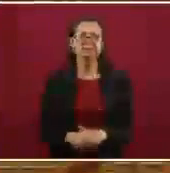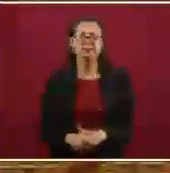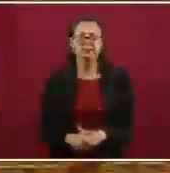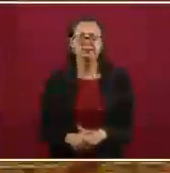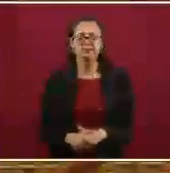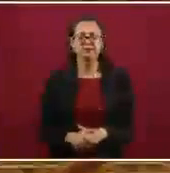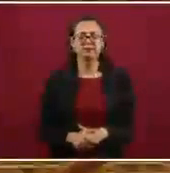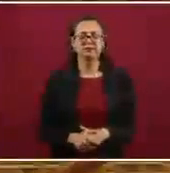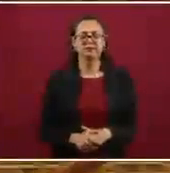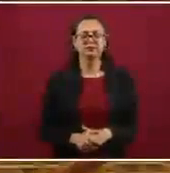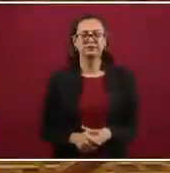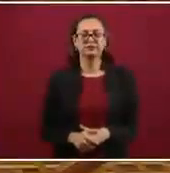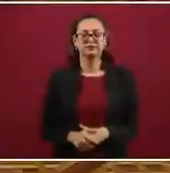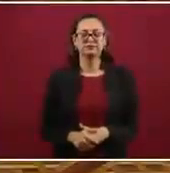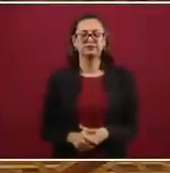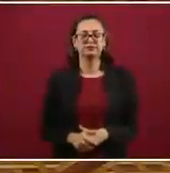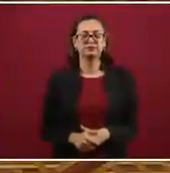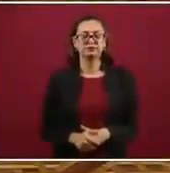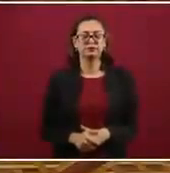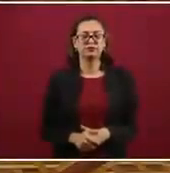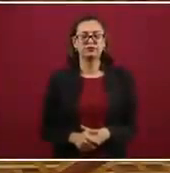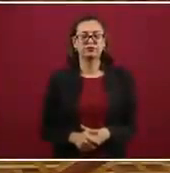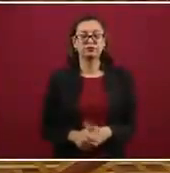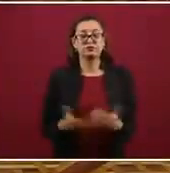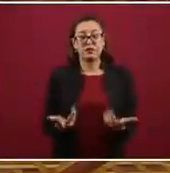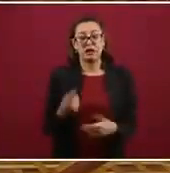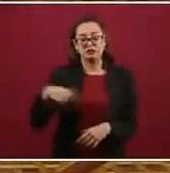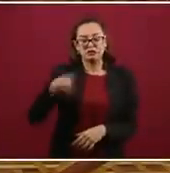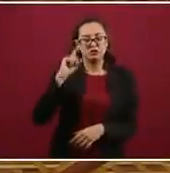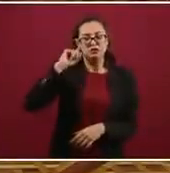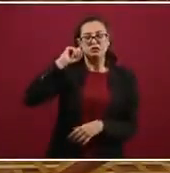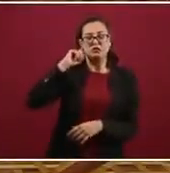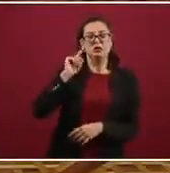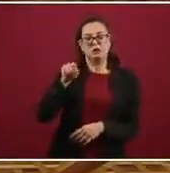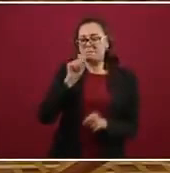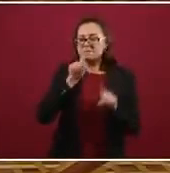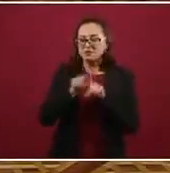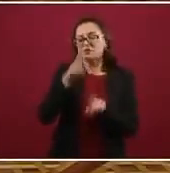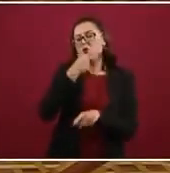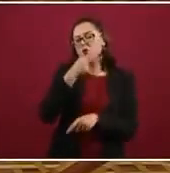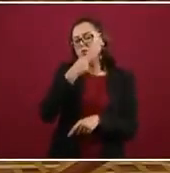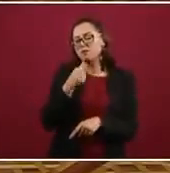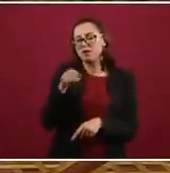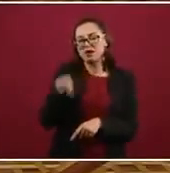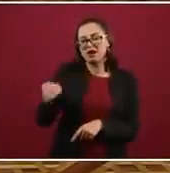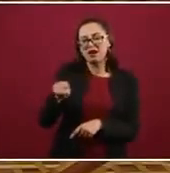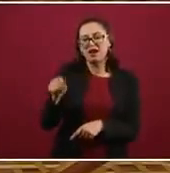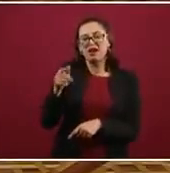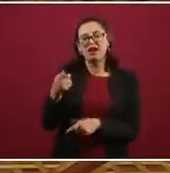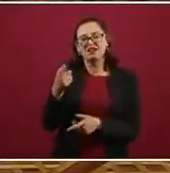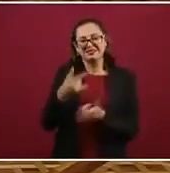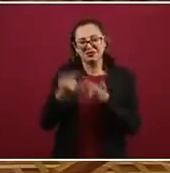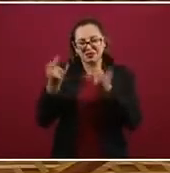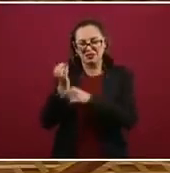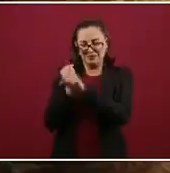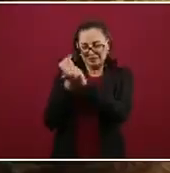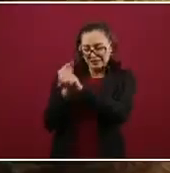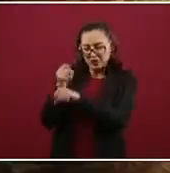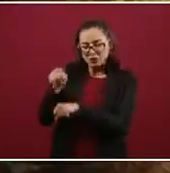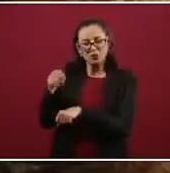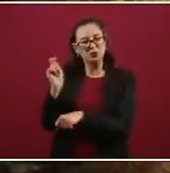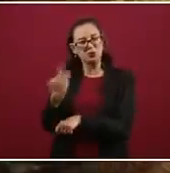Cuando escuchamos esto, Saraí, pues también pensamos en nuevamente Alexander von Humboldt. Cuando él visitó la mina de la Valenciana, que era la más